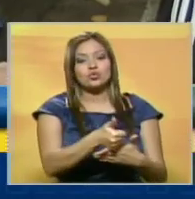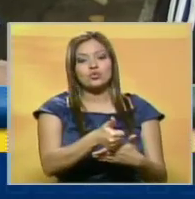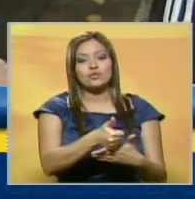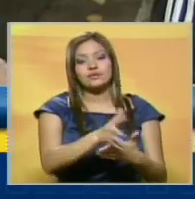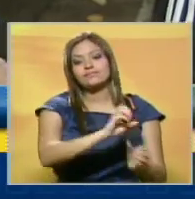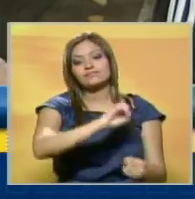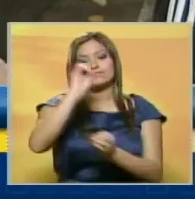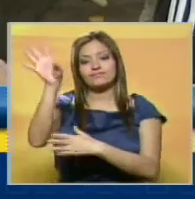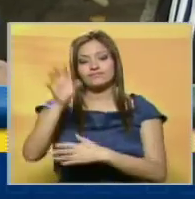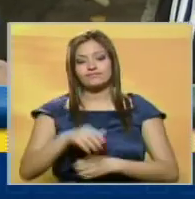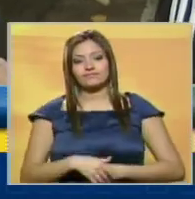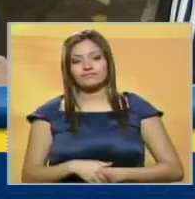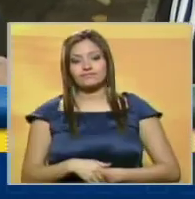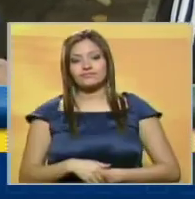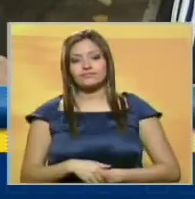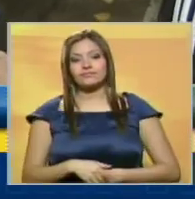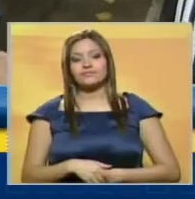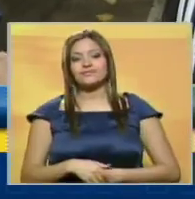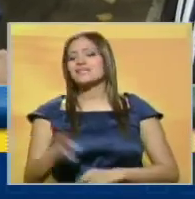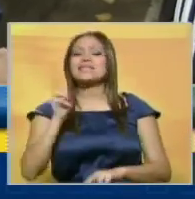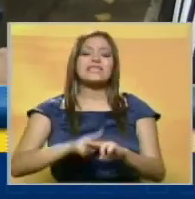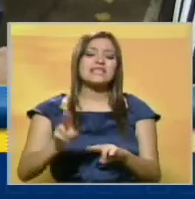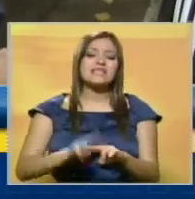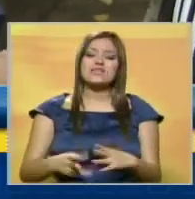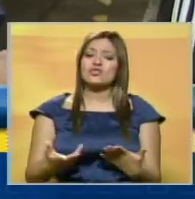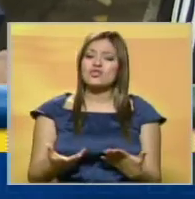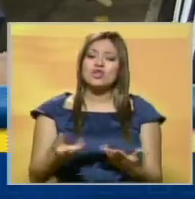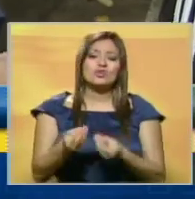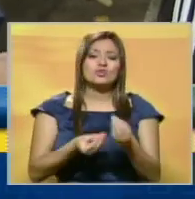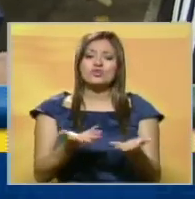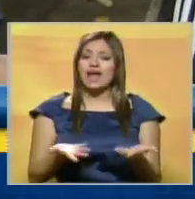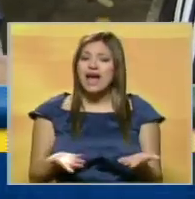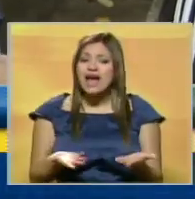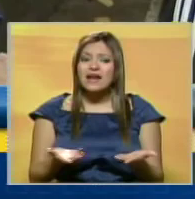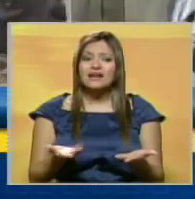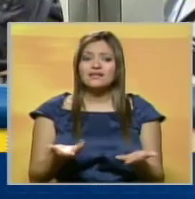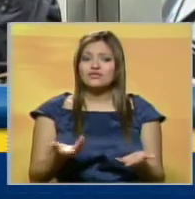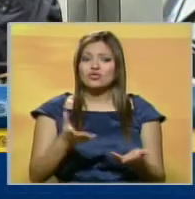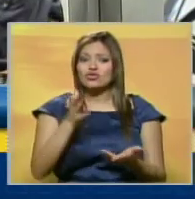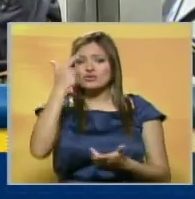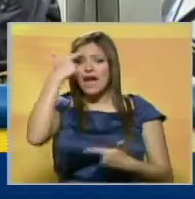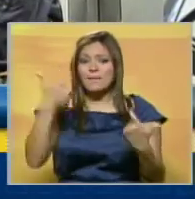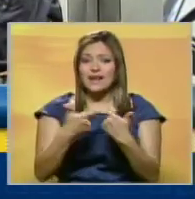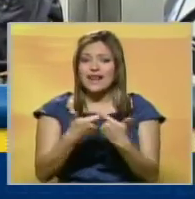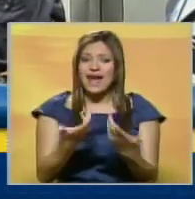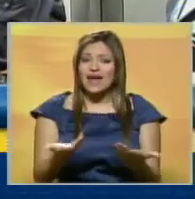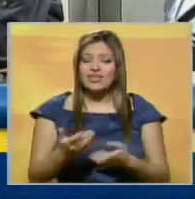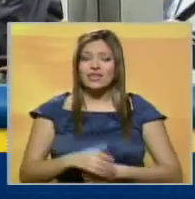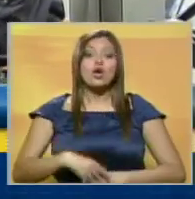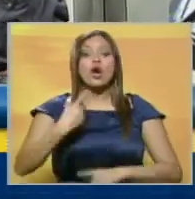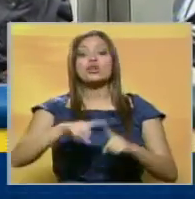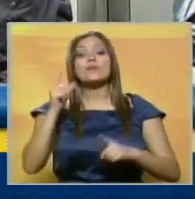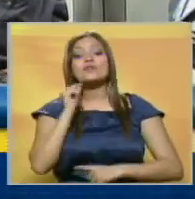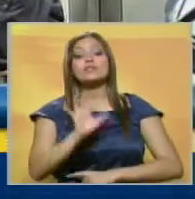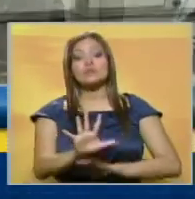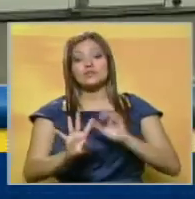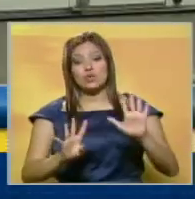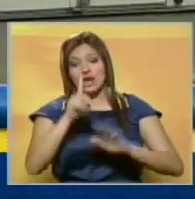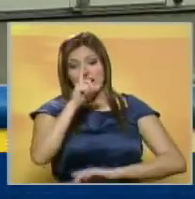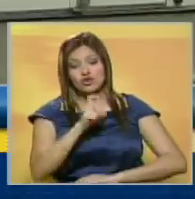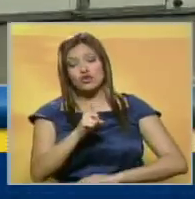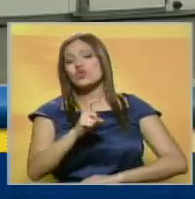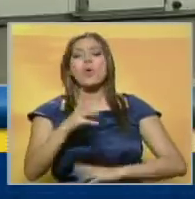montaron. Era un niño que era indefenso, no sabe ni pelear ni nada. En otro hecho, una mujer de 59 años